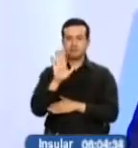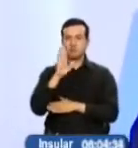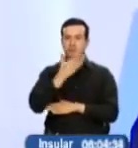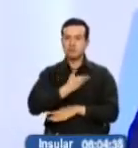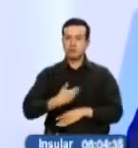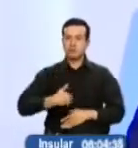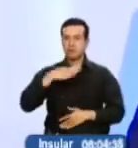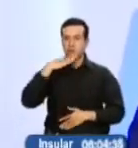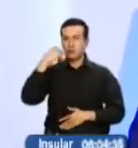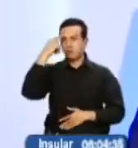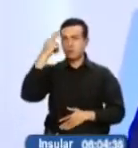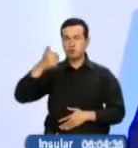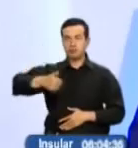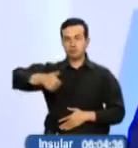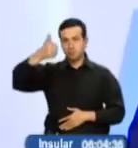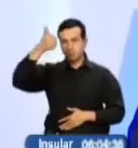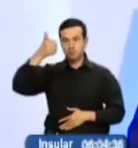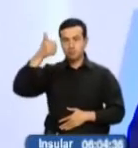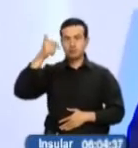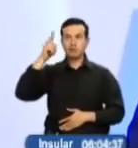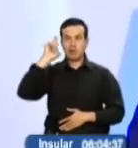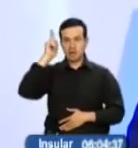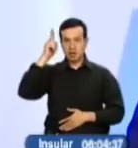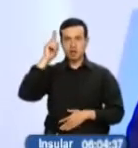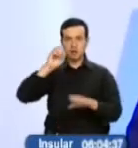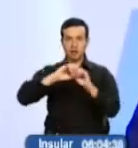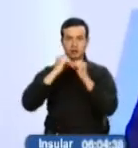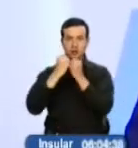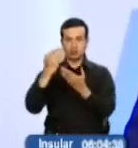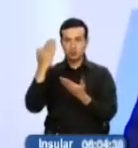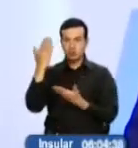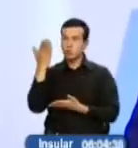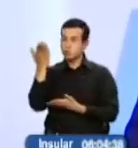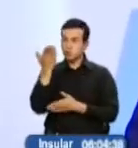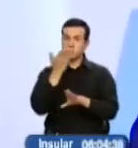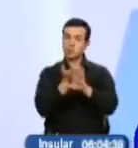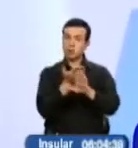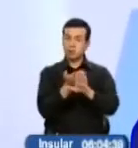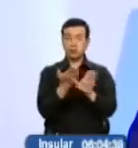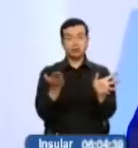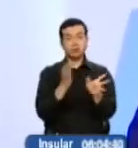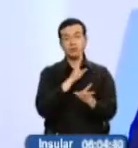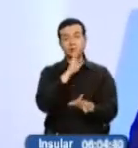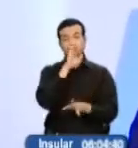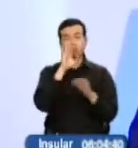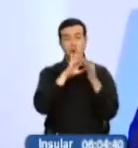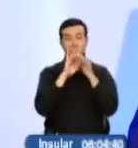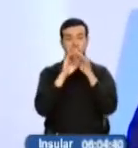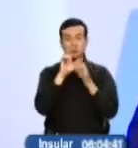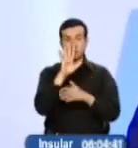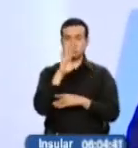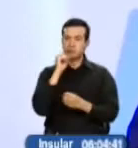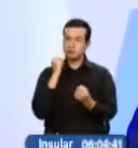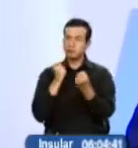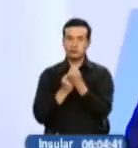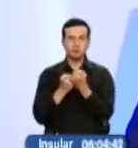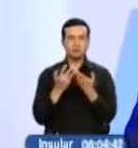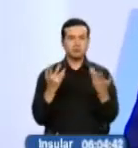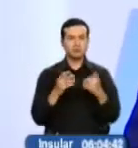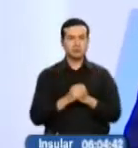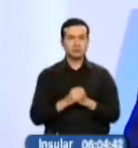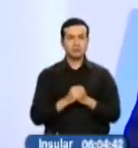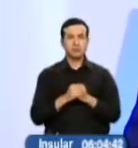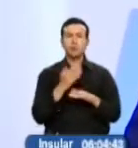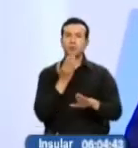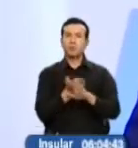Rafael Correa, que preside nuestra organización política, plantee, y como siempre, Alianza País a la vanguardia, no solamente